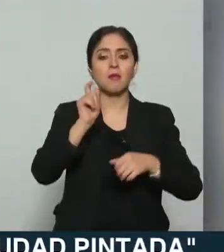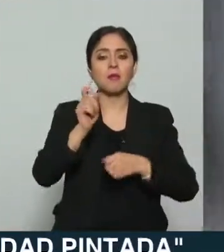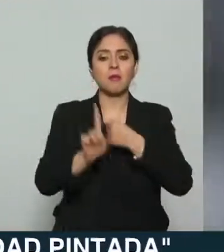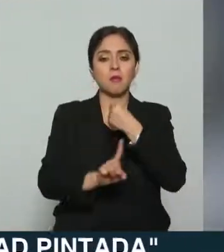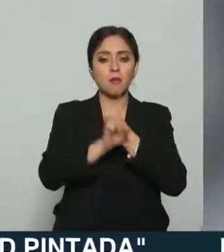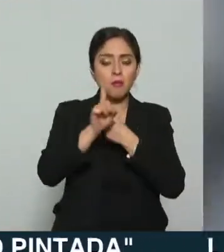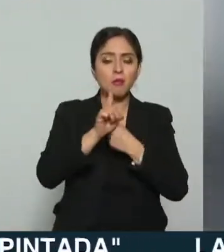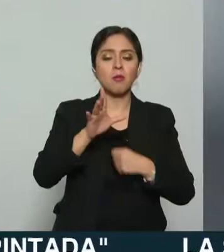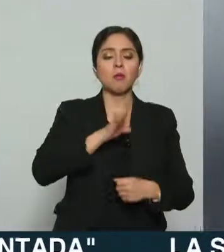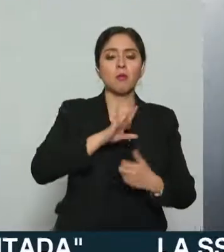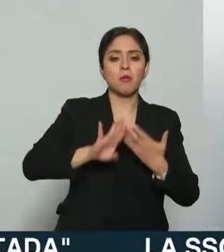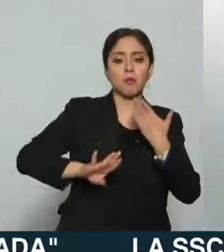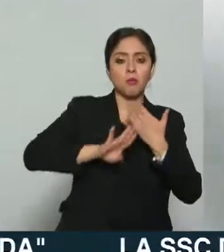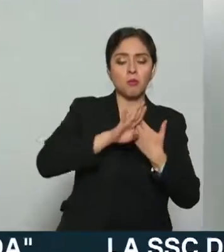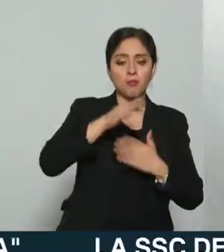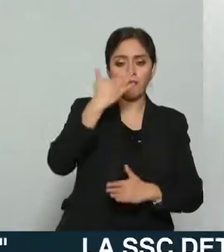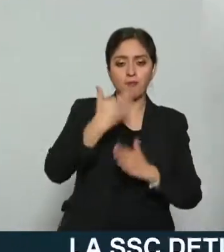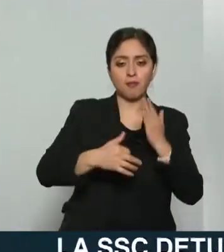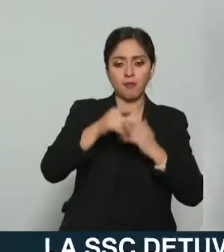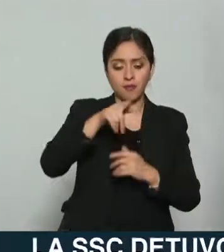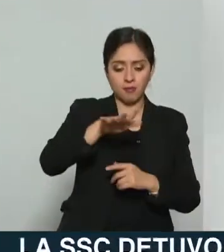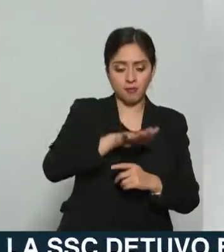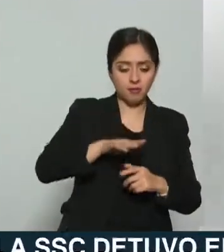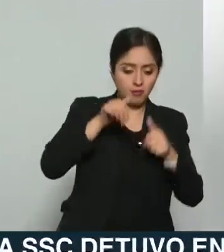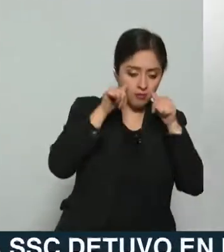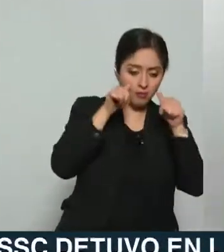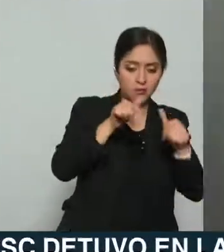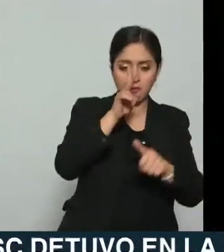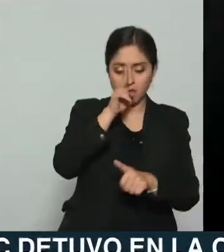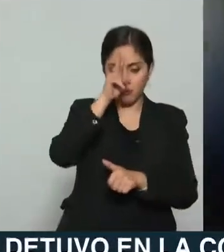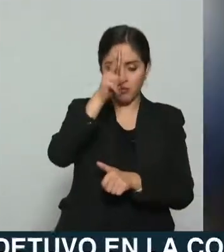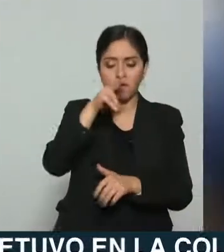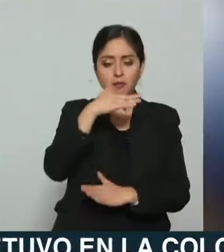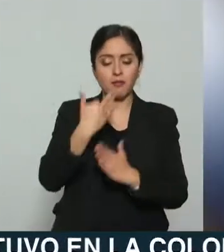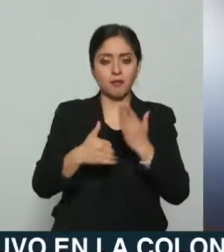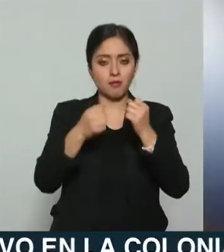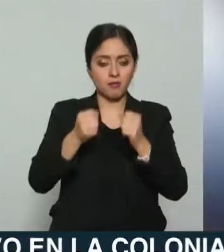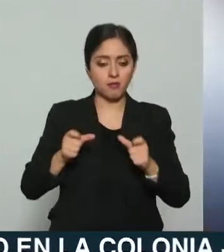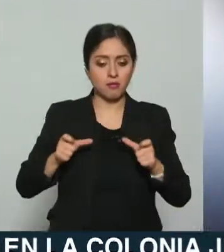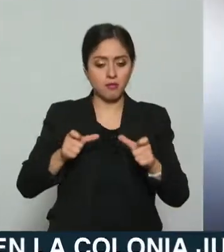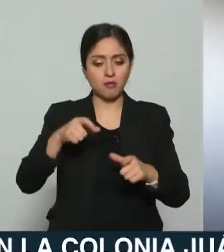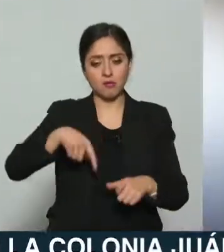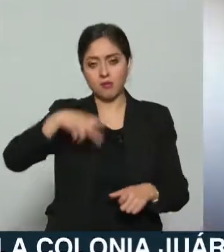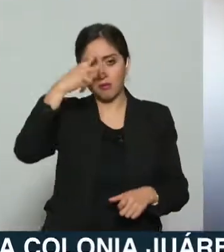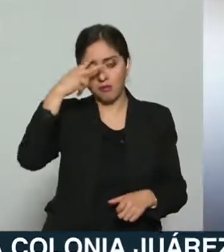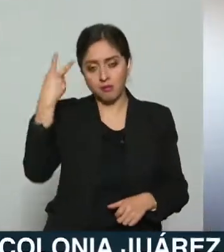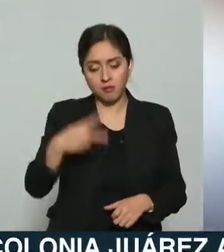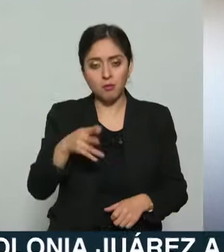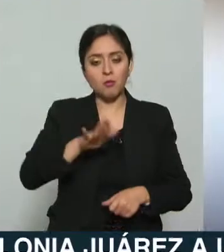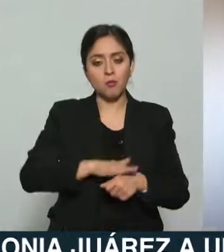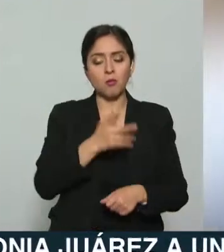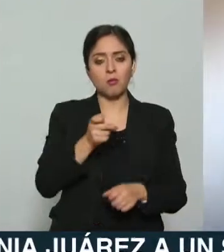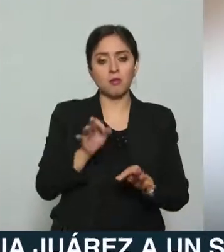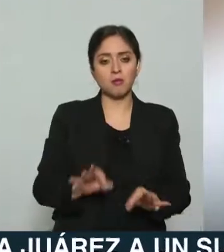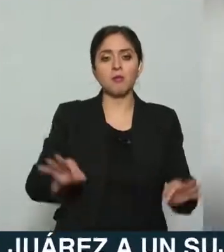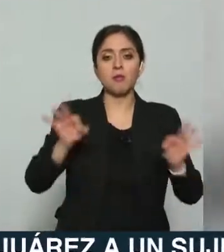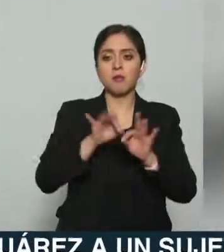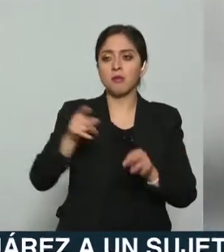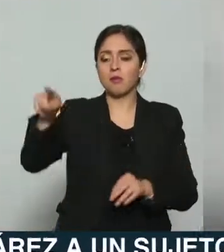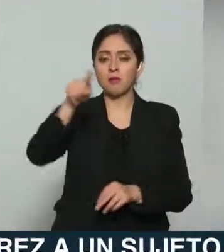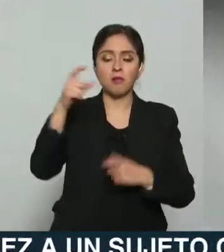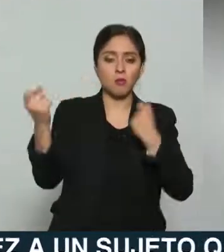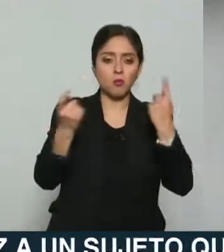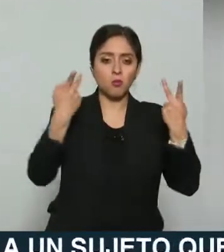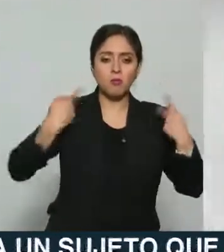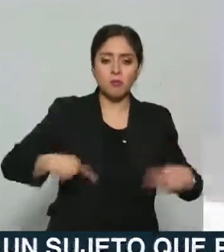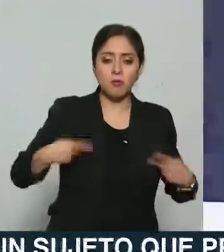de la violencia y de la inseguridad que se vive en el país. De ahí que es importante, sobre todo, que todos ellos salgan, incluso dijo, a las